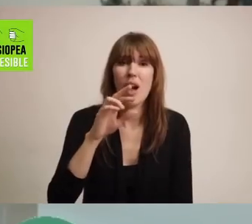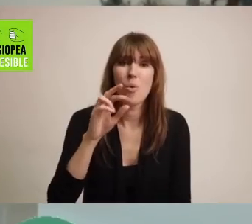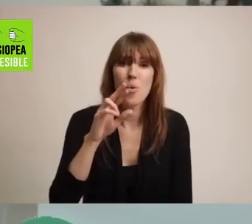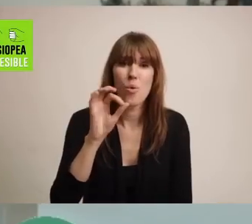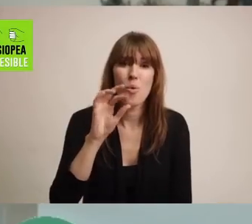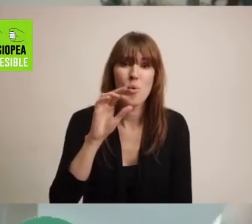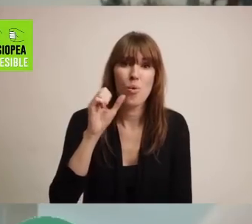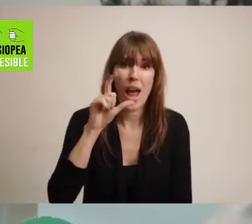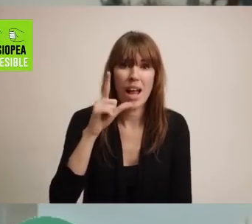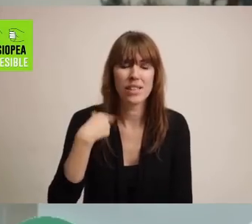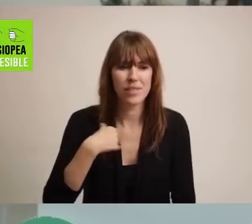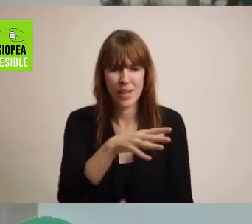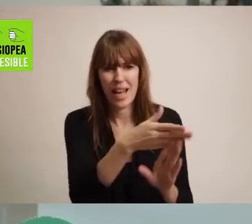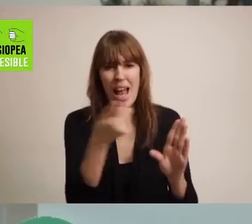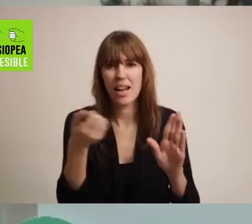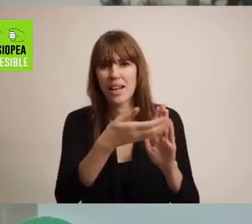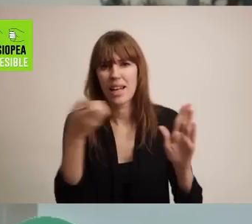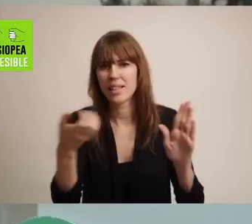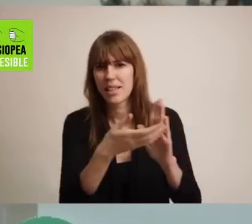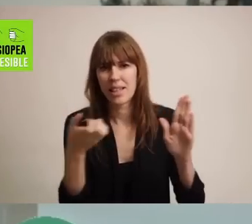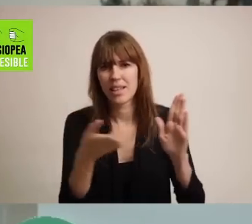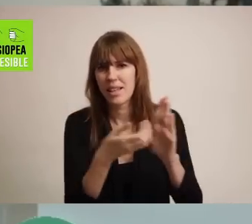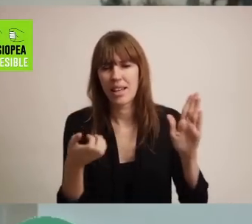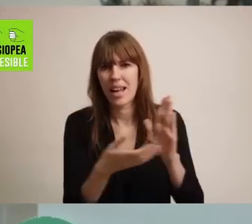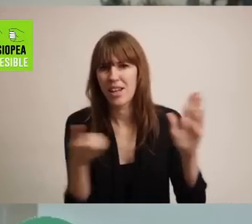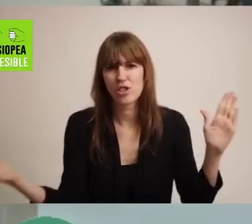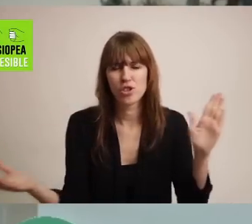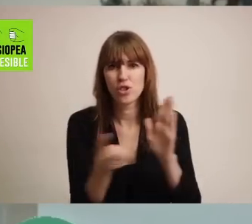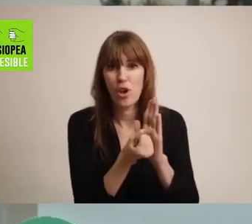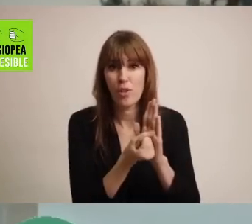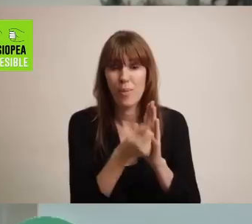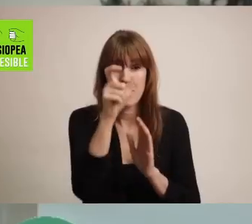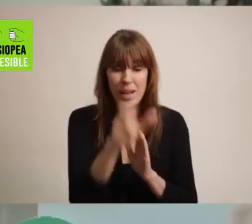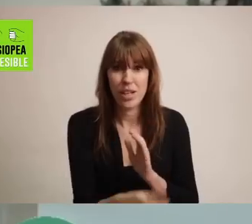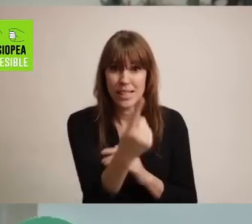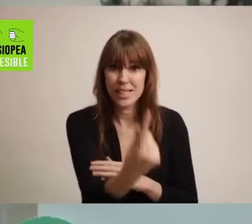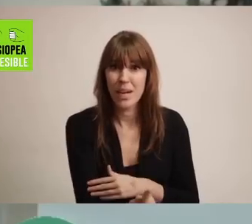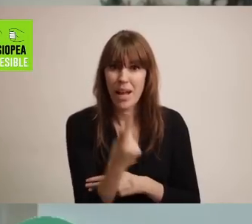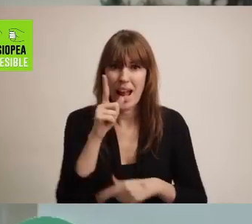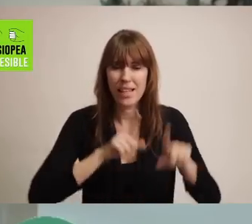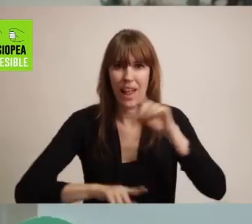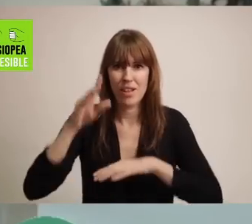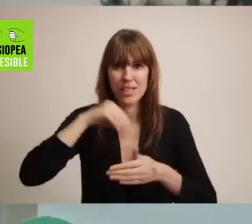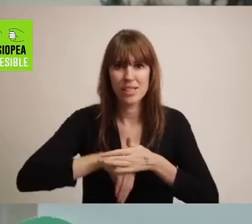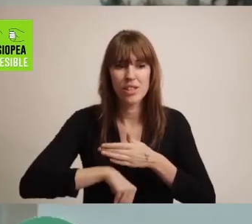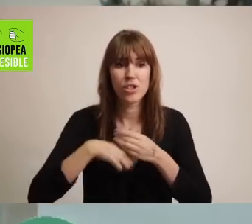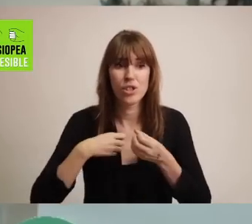eso, a quitar todo eso. Y estas personas que venían con esas alteraciones, qué curioso que se le